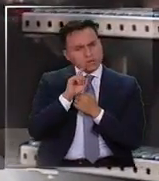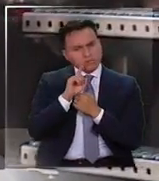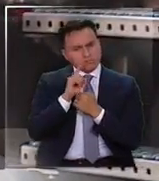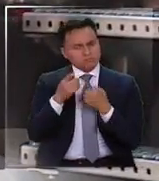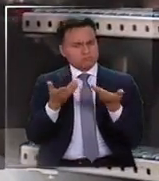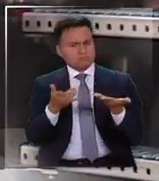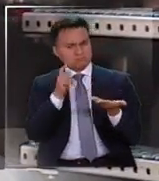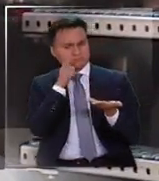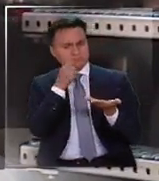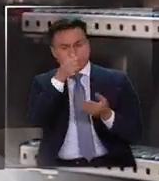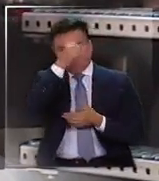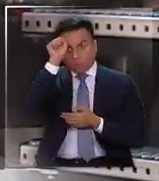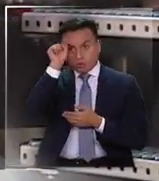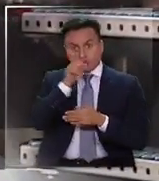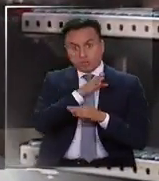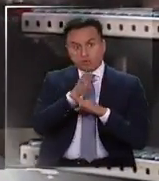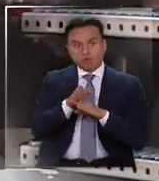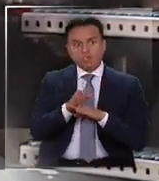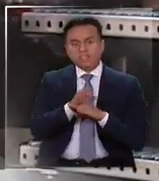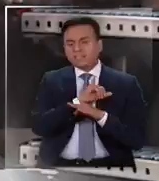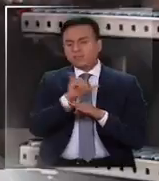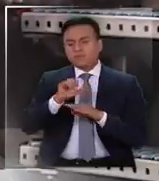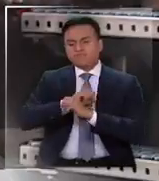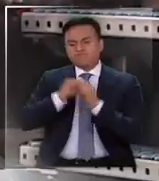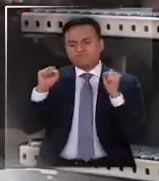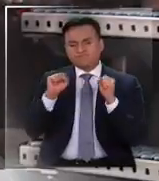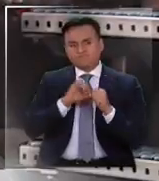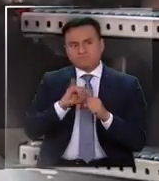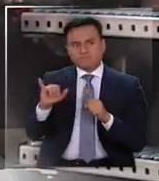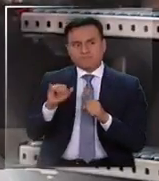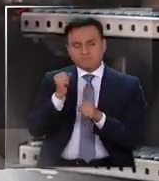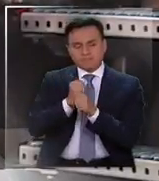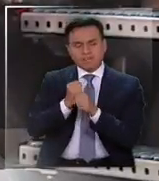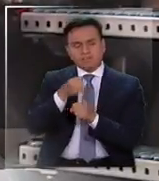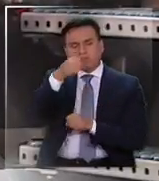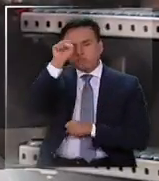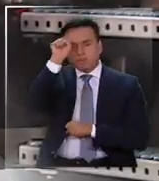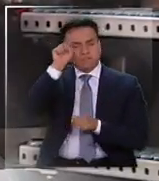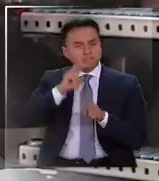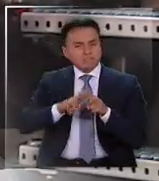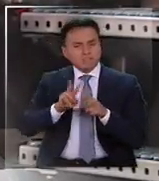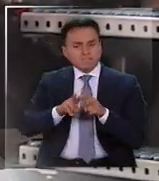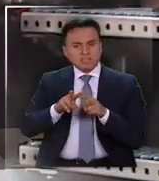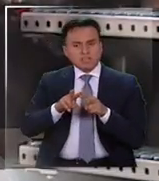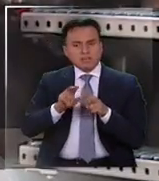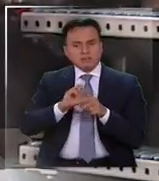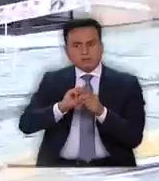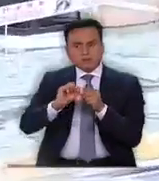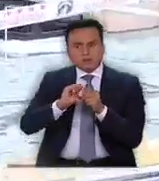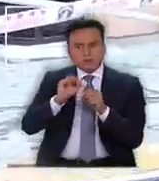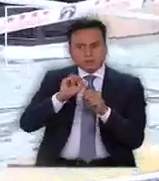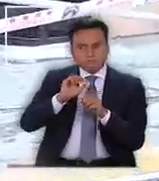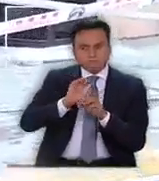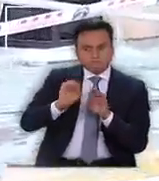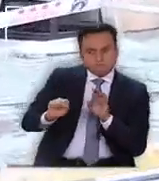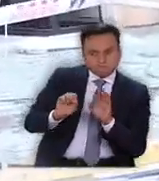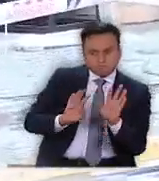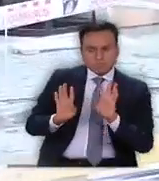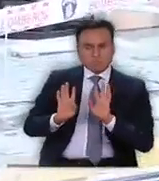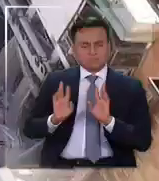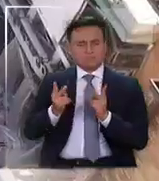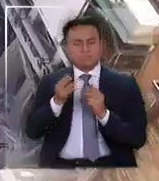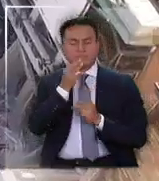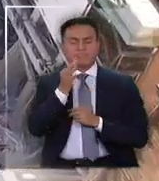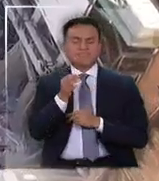tanto bomberos llegó después de la explosión, y la pega de bombero es evitar que las explosiones ocurran. La magnitud del